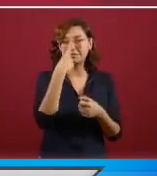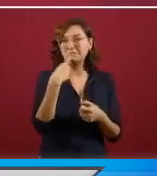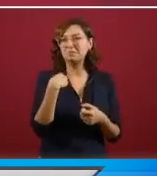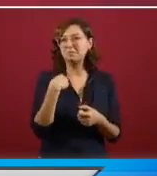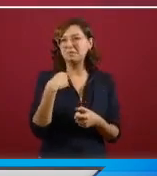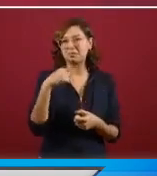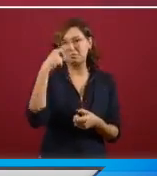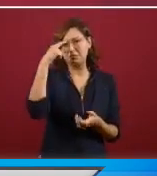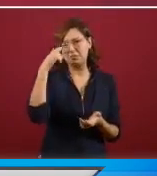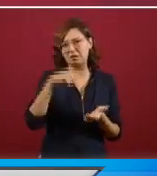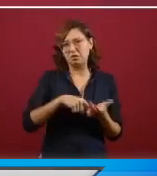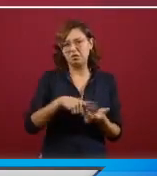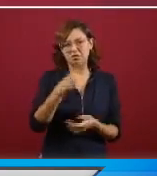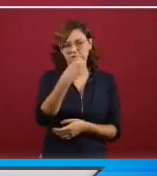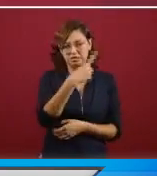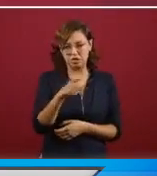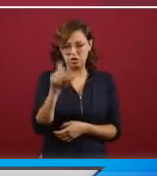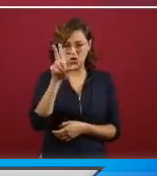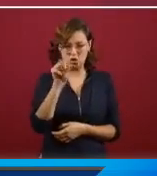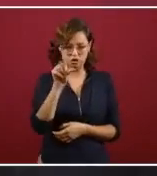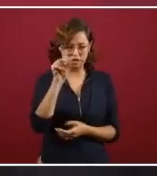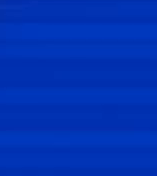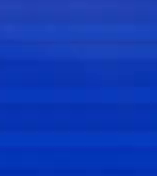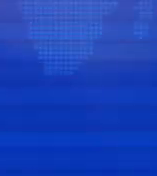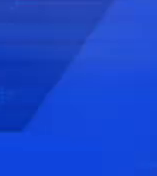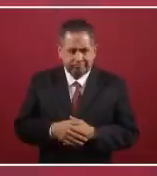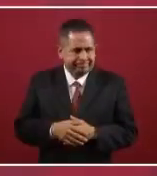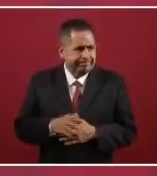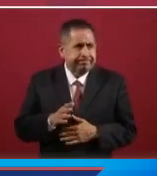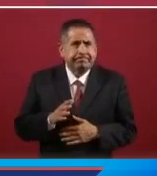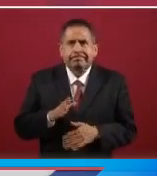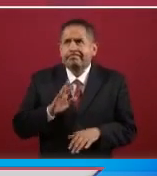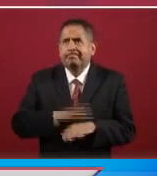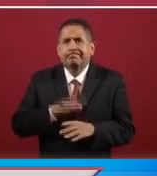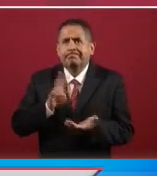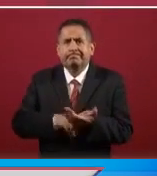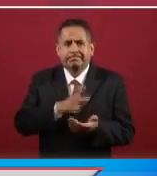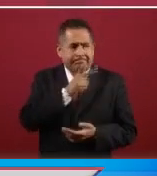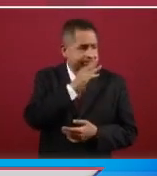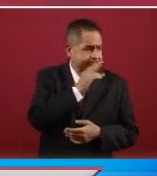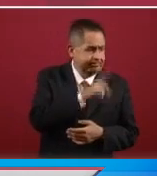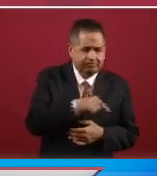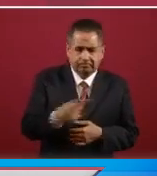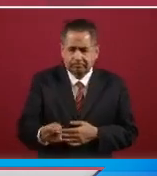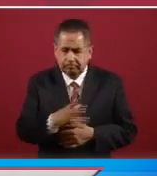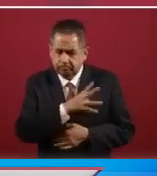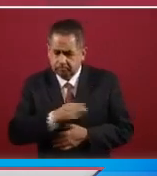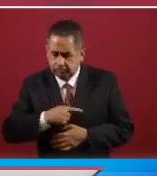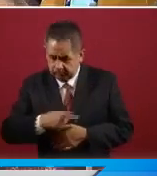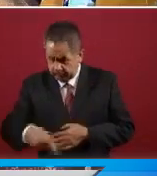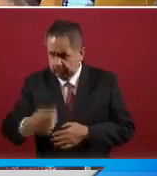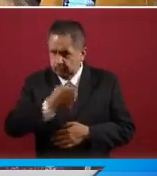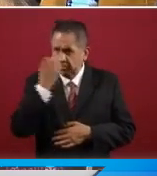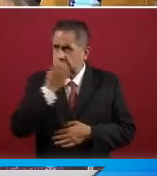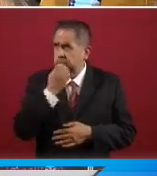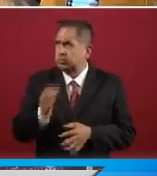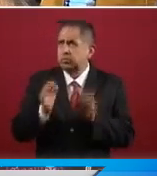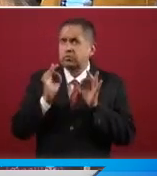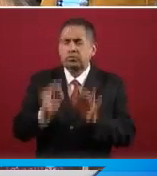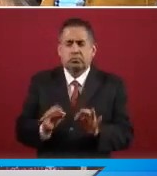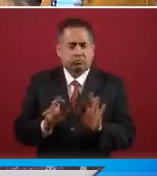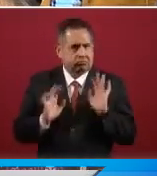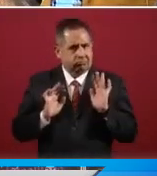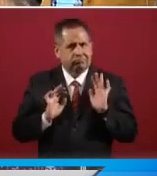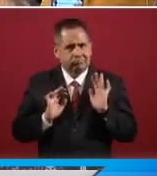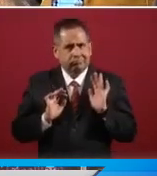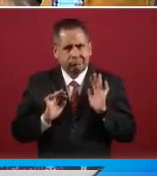impuesta que significa el legado de la política neoliberal. Presupuesto a escuelas. Este año se entregará el presupuesto de